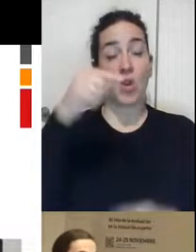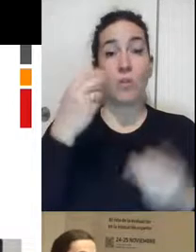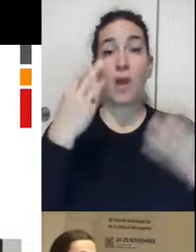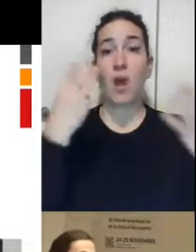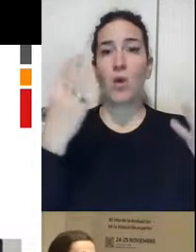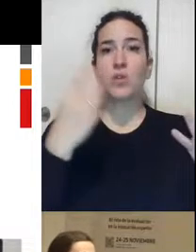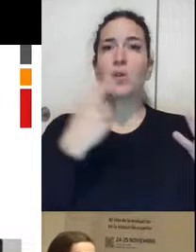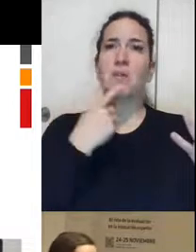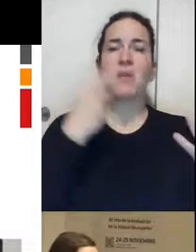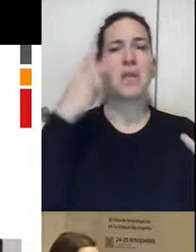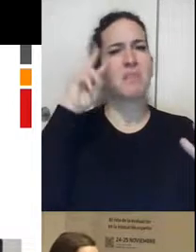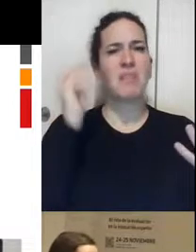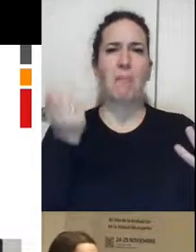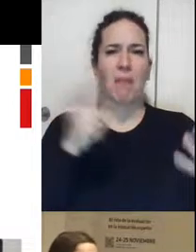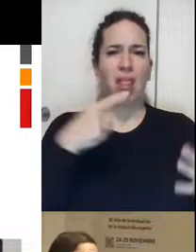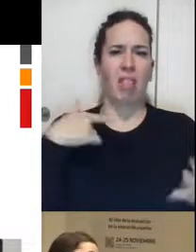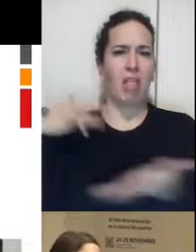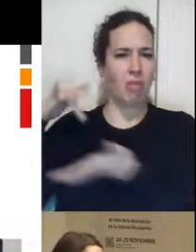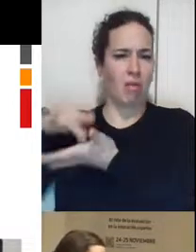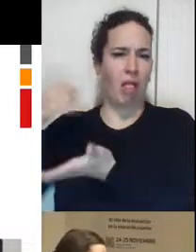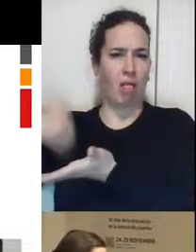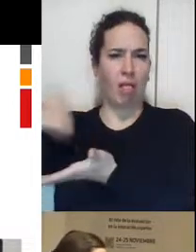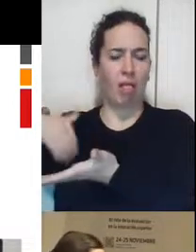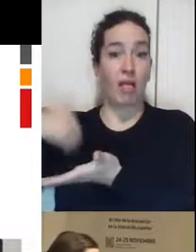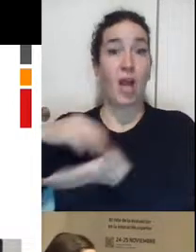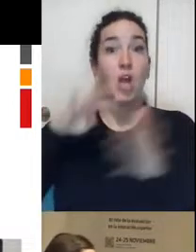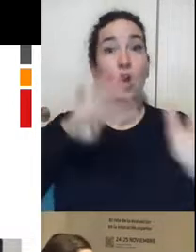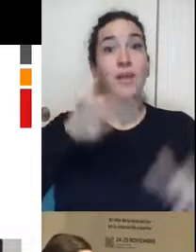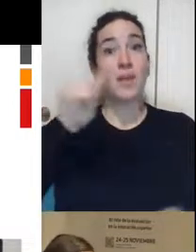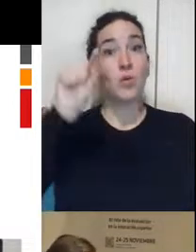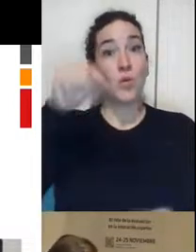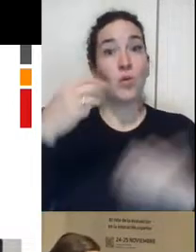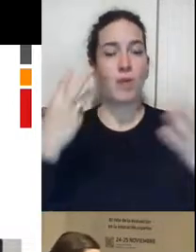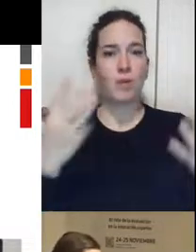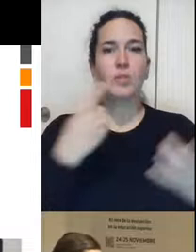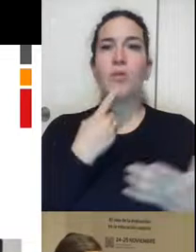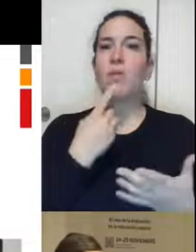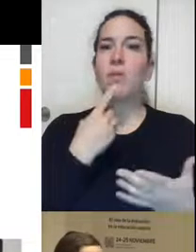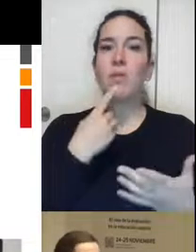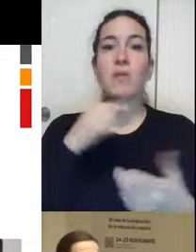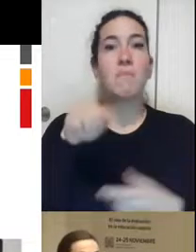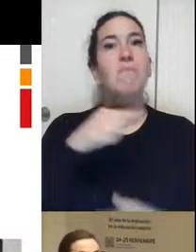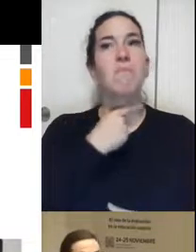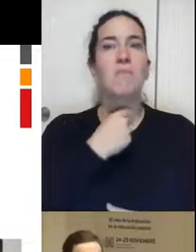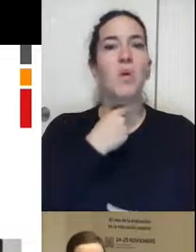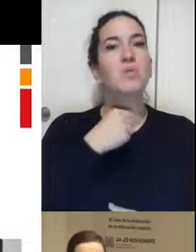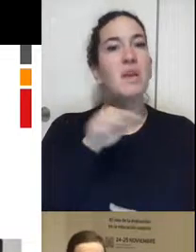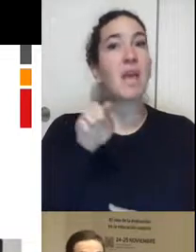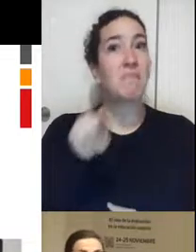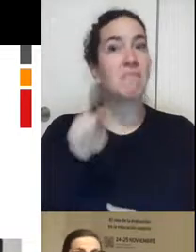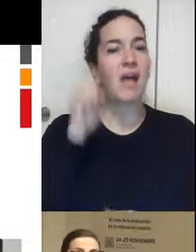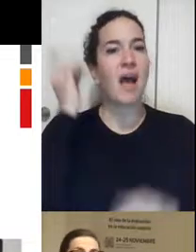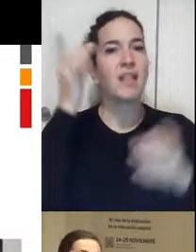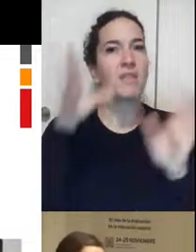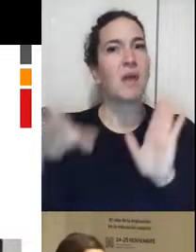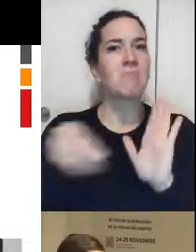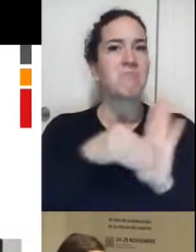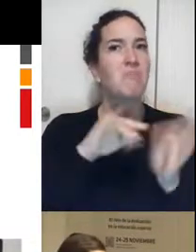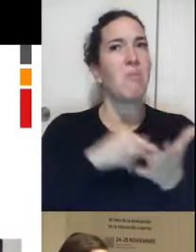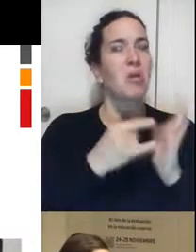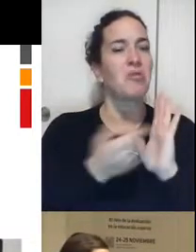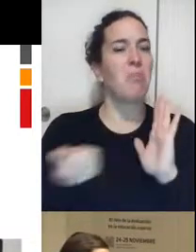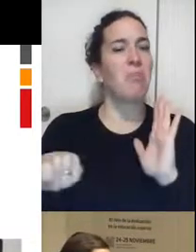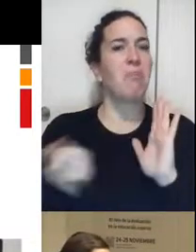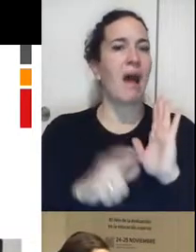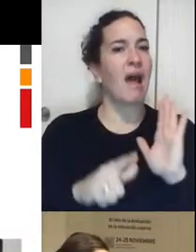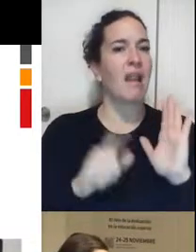una experiencia similar previa y el 91,8% afirmó que le gustaría incorporar proyectos